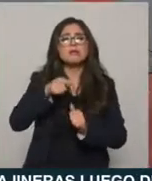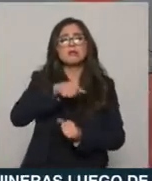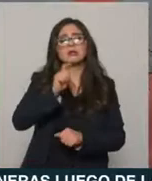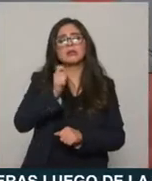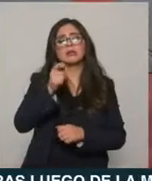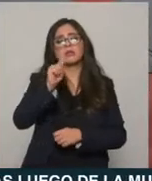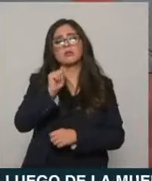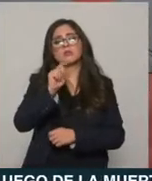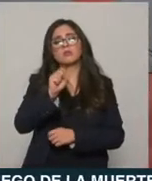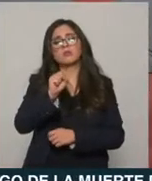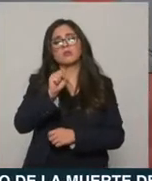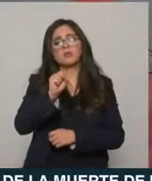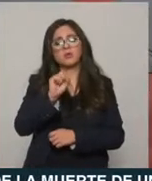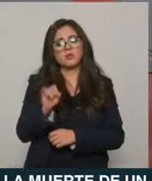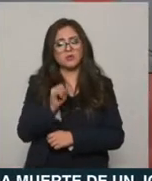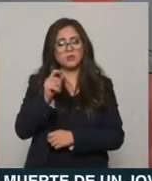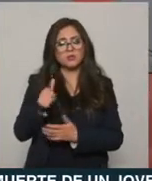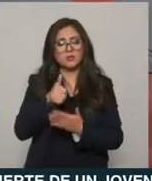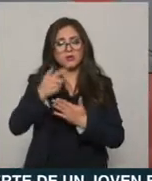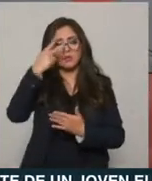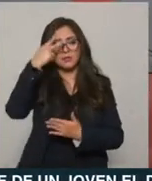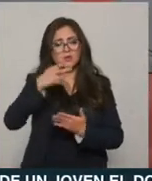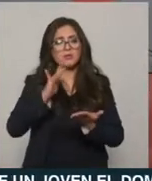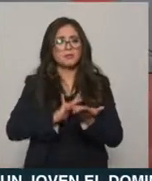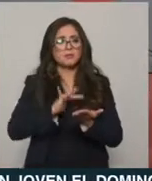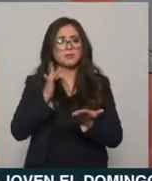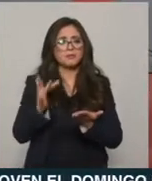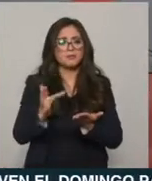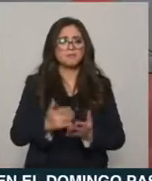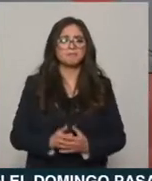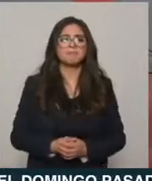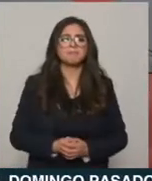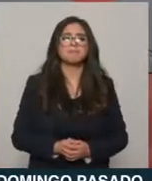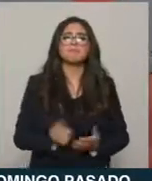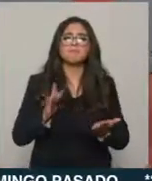Tribunal Superior de Justicia de la Ciudad de México. Muchísimas gracias. Al contrario, Alejandra, muchas gracias a ti y a Capital 21.